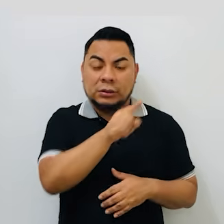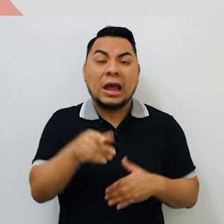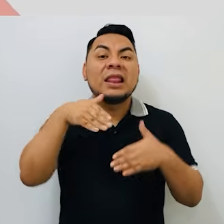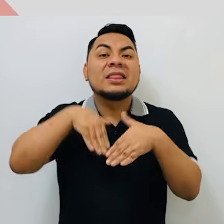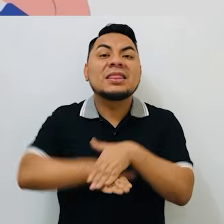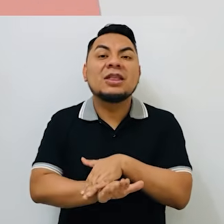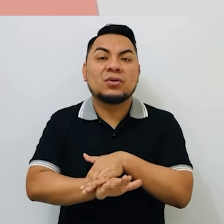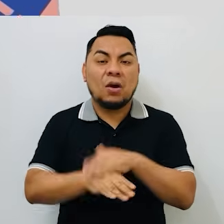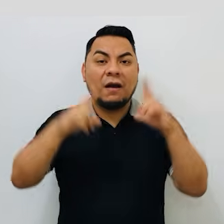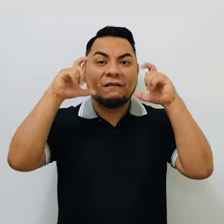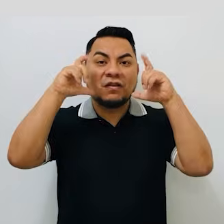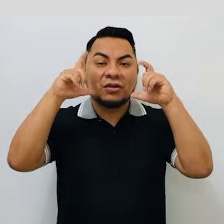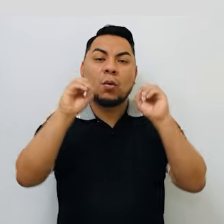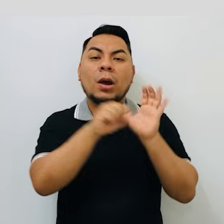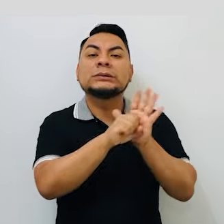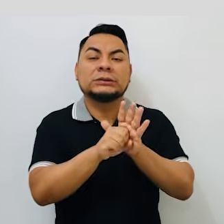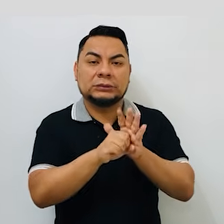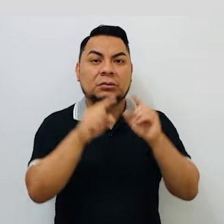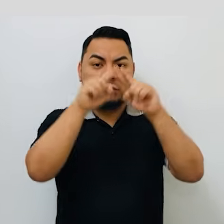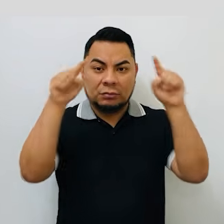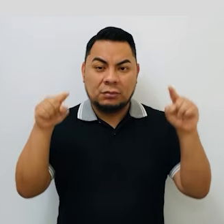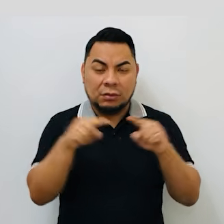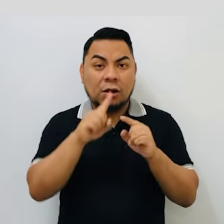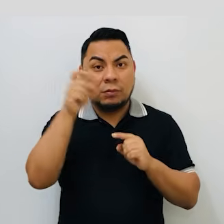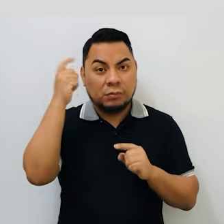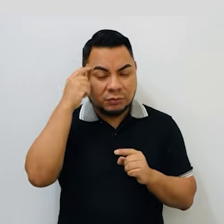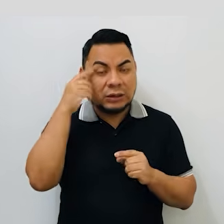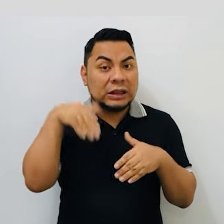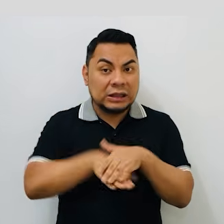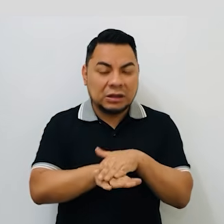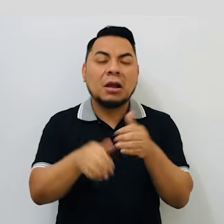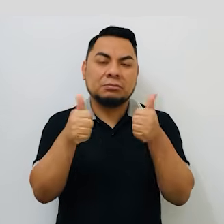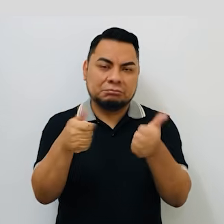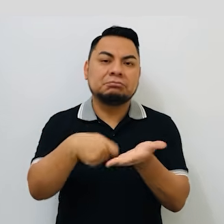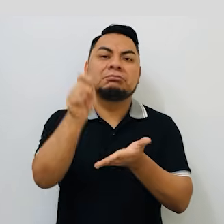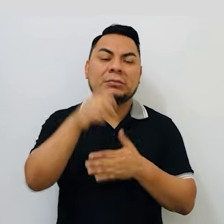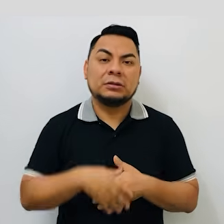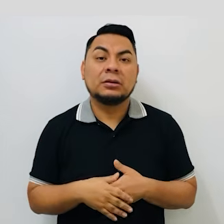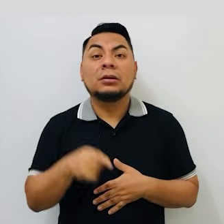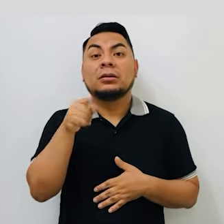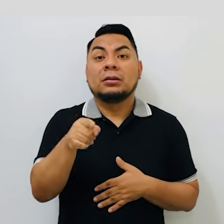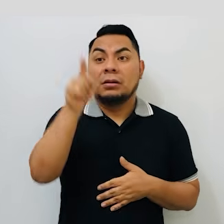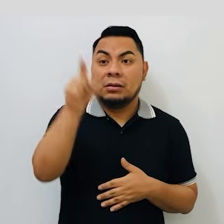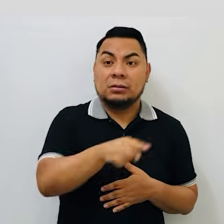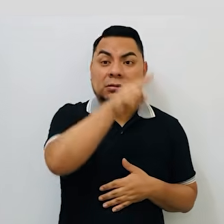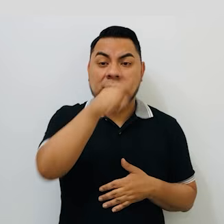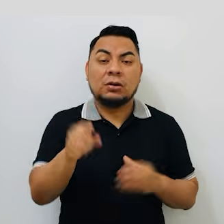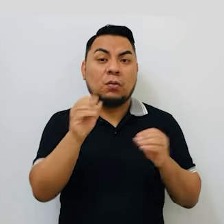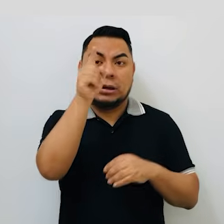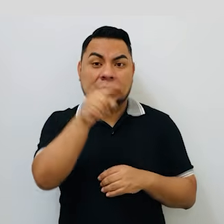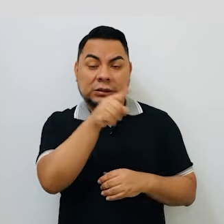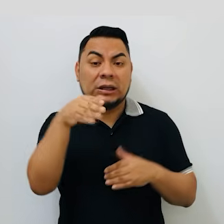del recuadro de la foto o el símbolo, o en ambos, de una organización política. Si el cruce de las líneas de la cruz